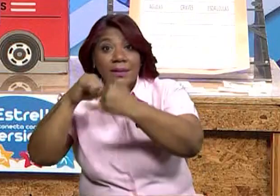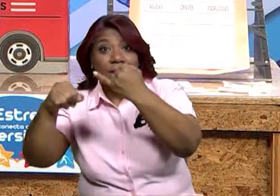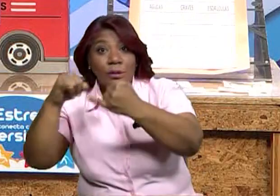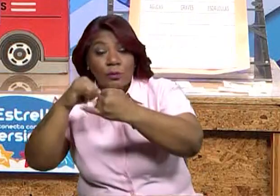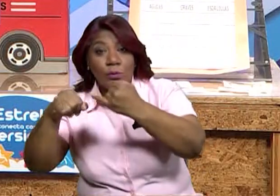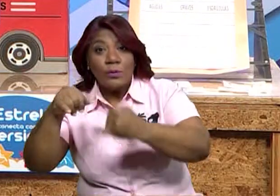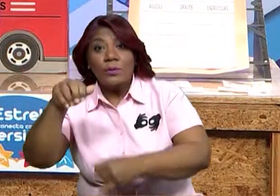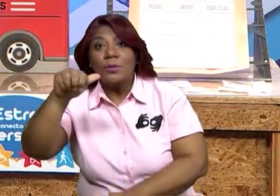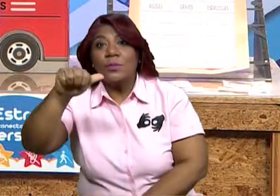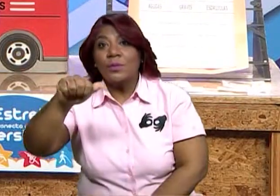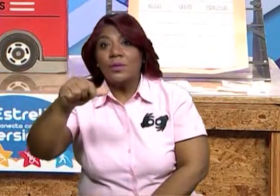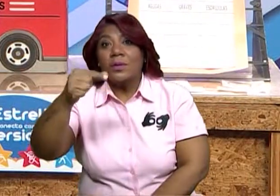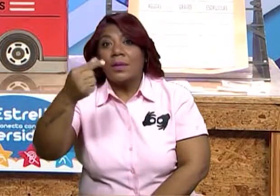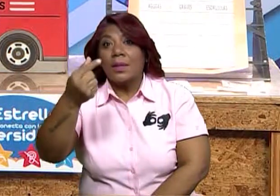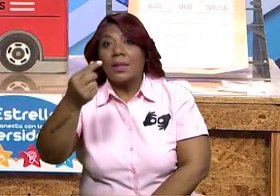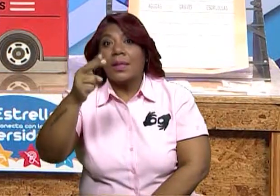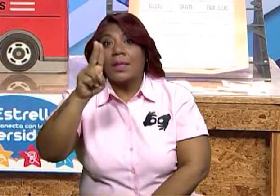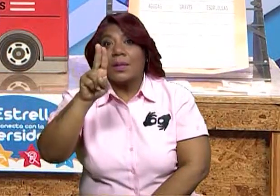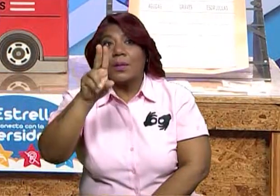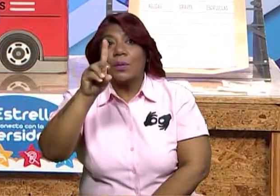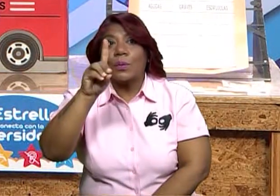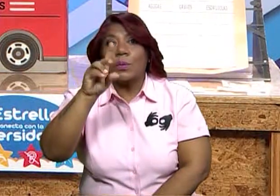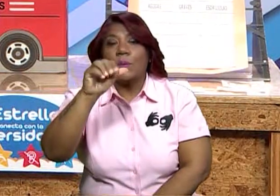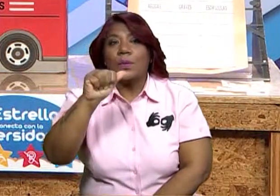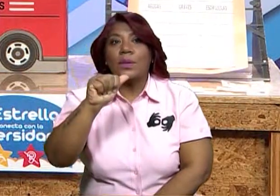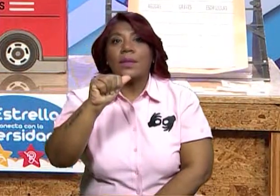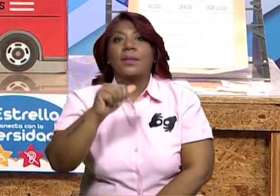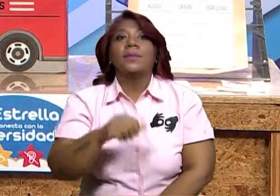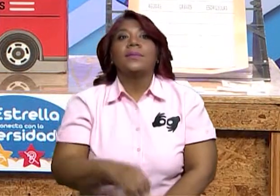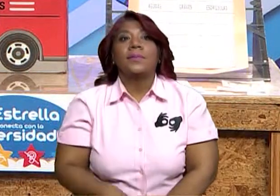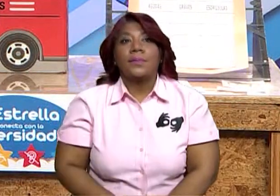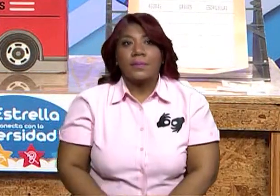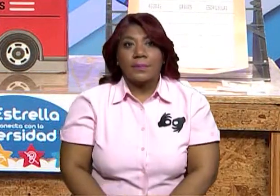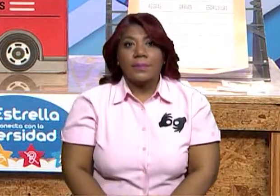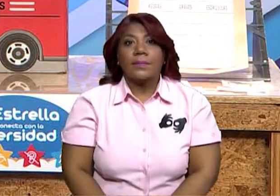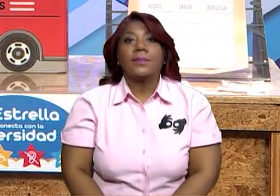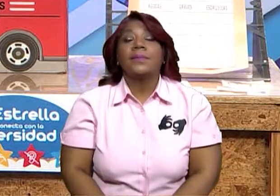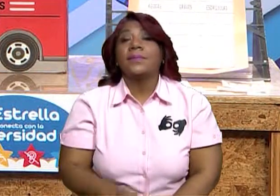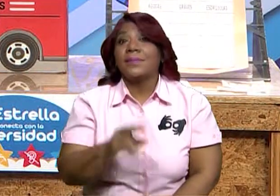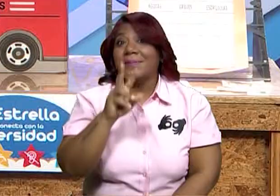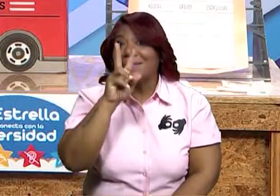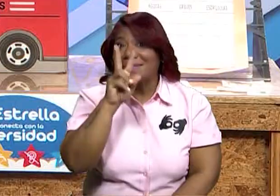buscar de nuestro motor del carro las diferentes palabras